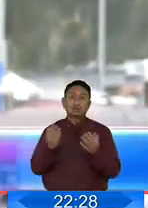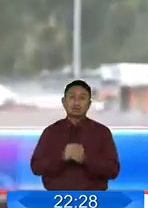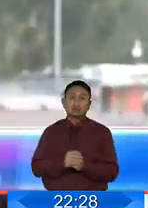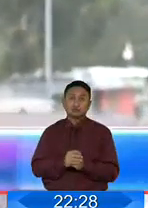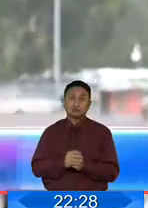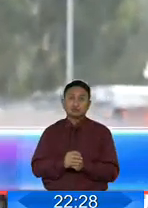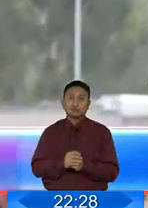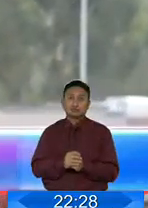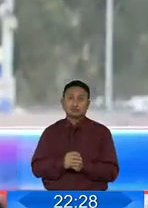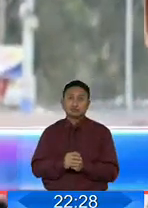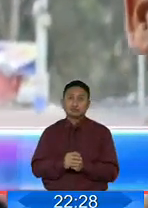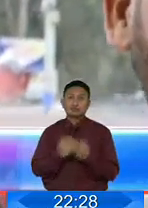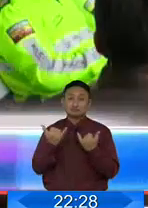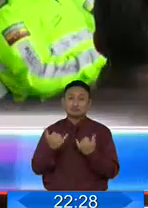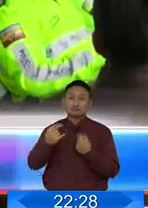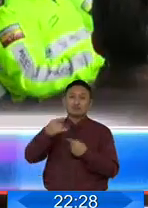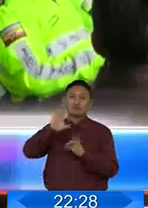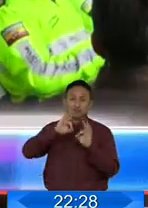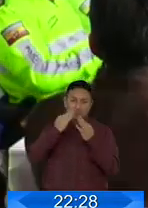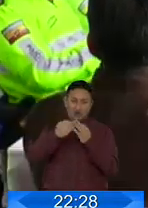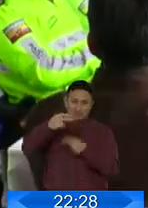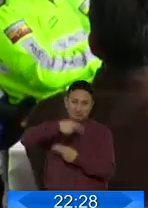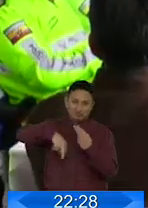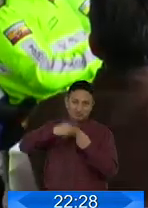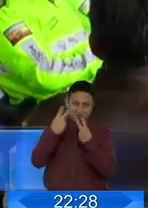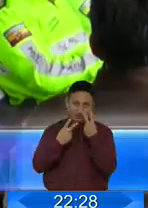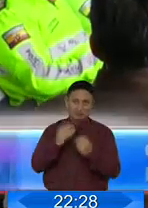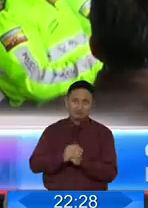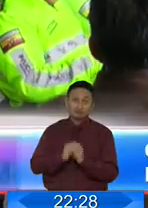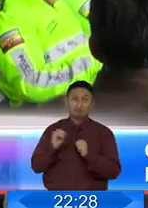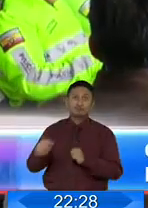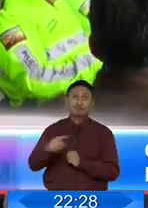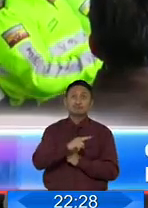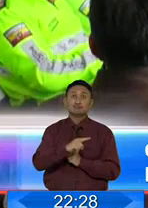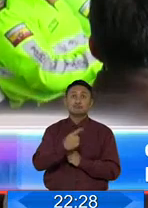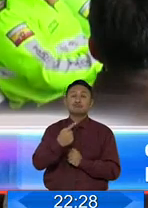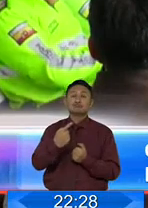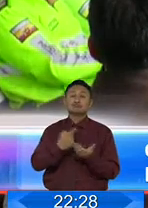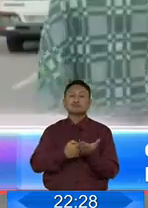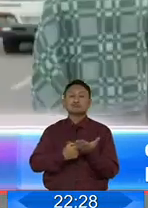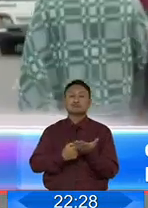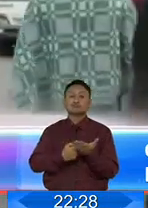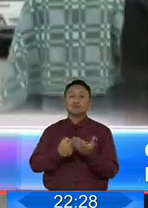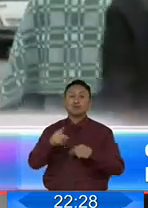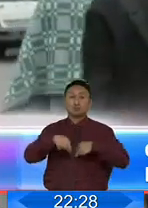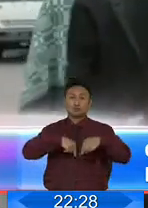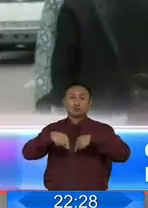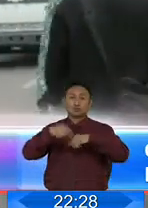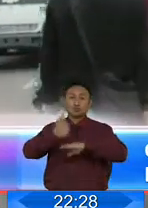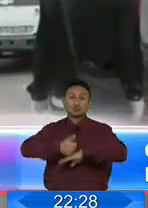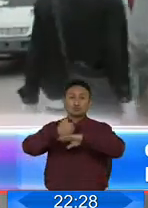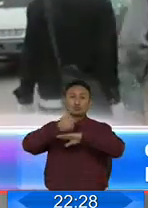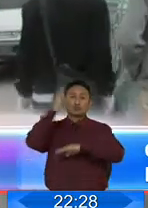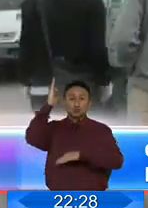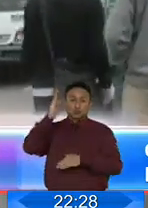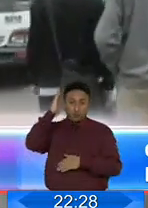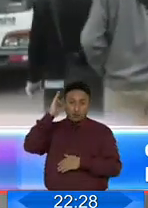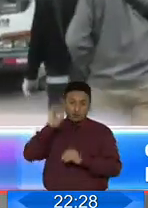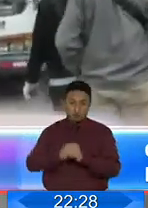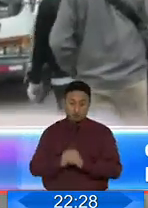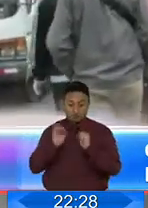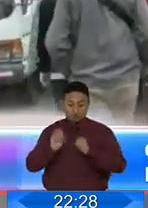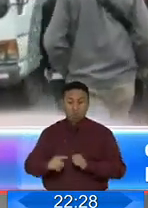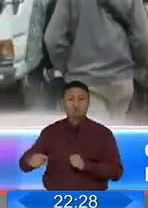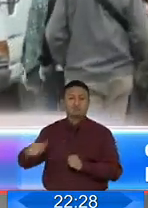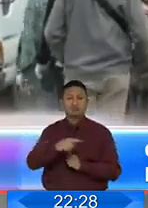nos regresamos por la familia. Esta situación ya es analizada en la mesa de movilidad por parte de las autoridades del Carchi, quienes han determinado